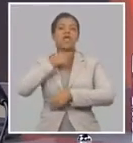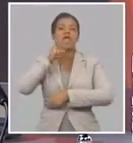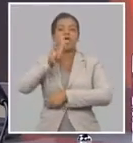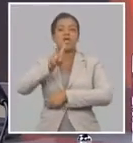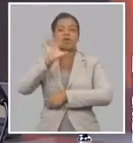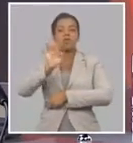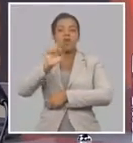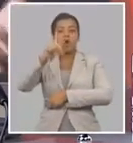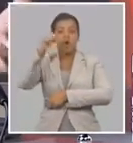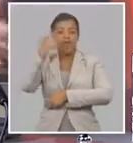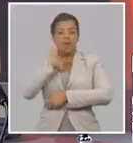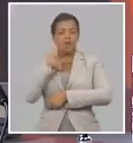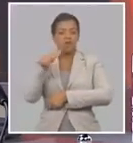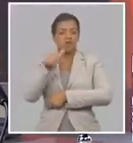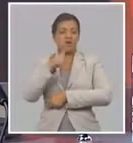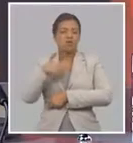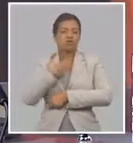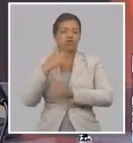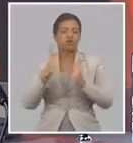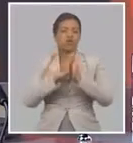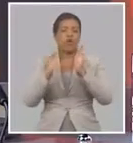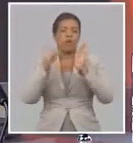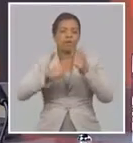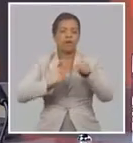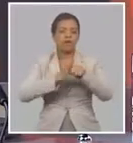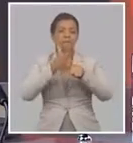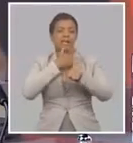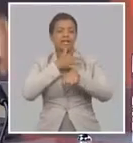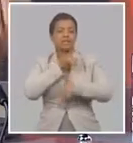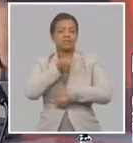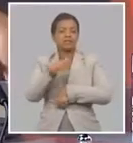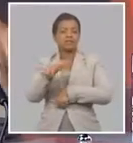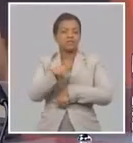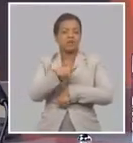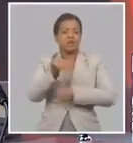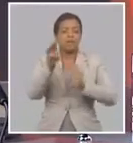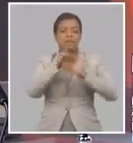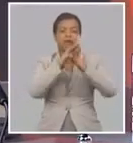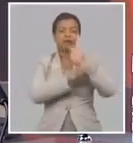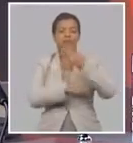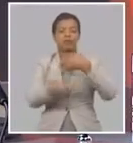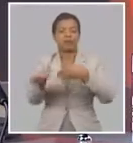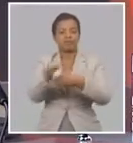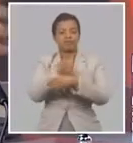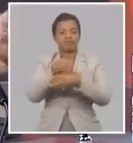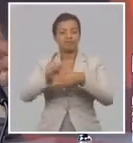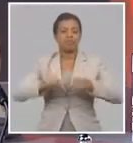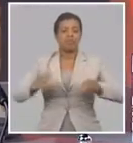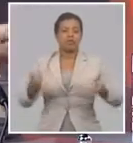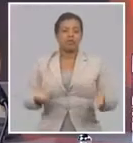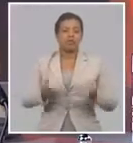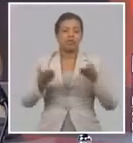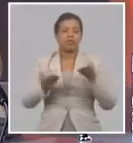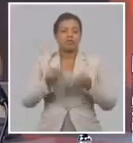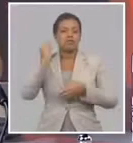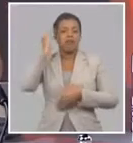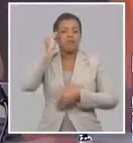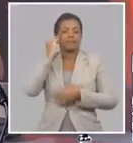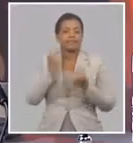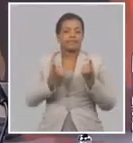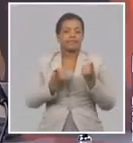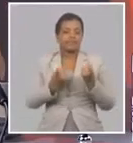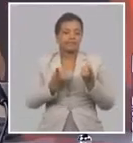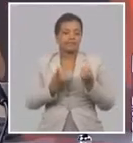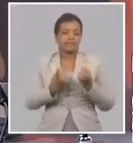implementar una serie de medidas y una serie de protocolos de actuación y fue punto propicio para el desarrollo de las capacidades básicas necesarias